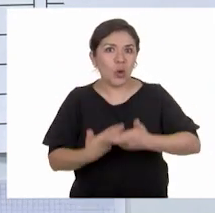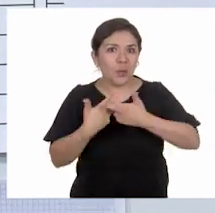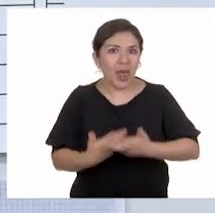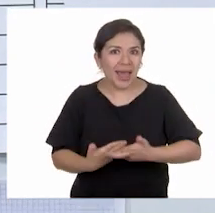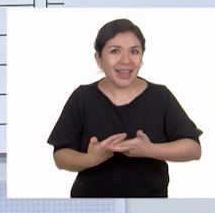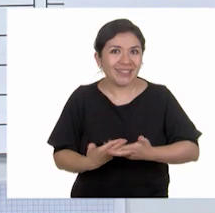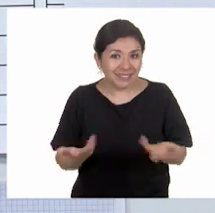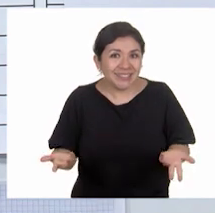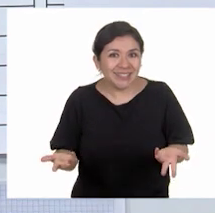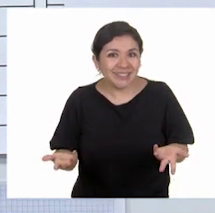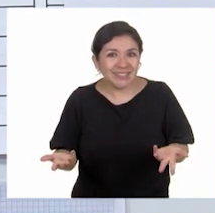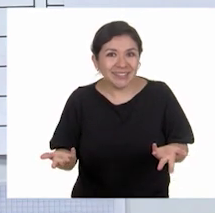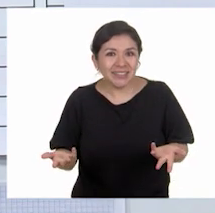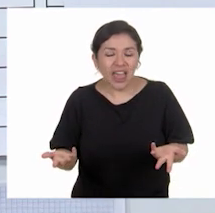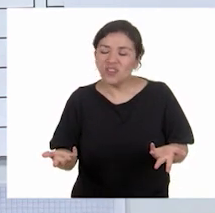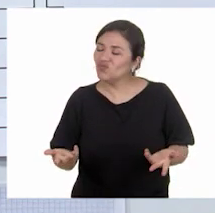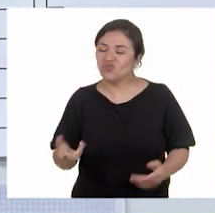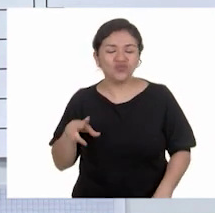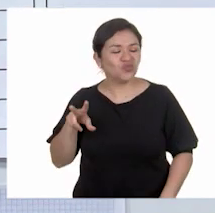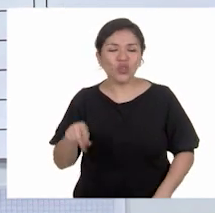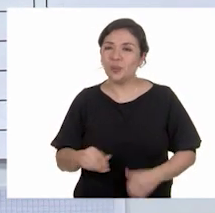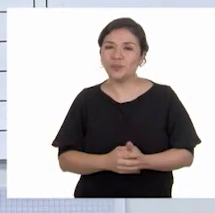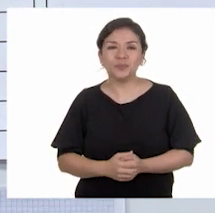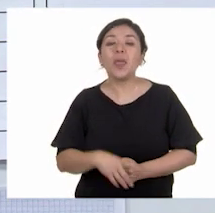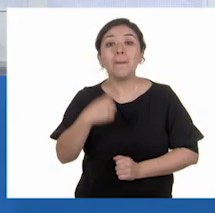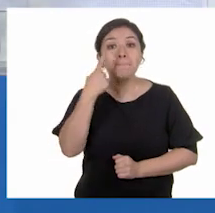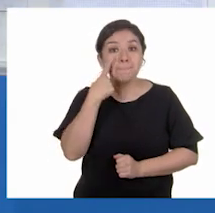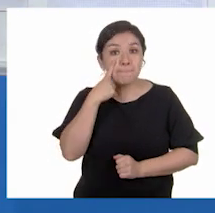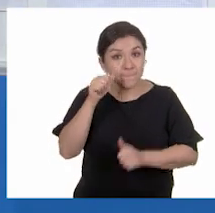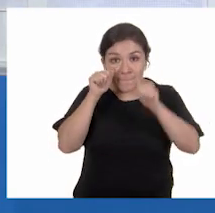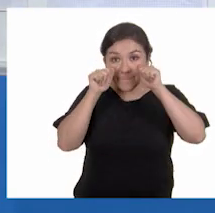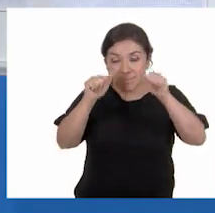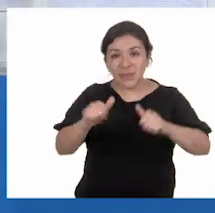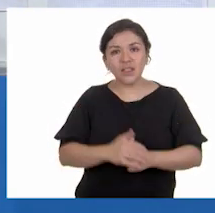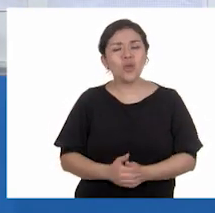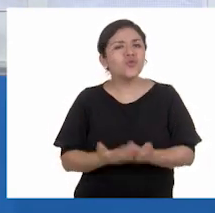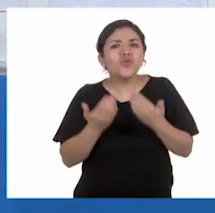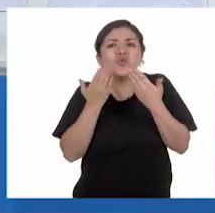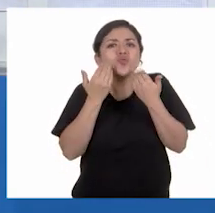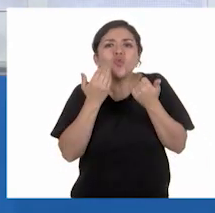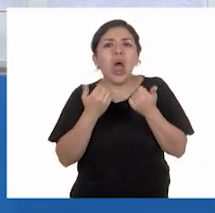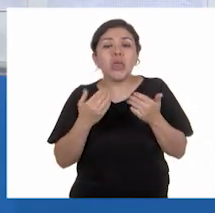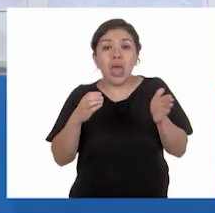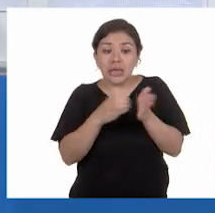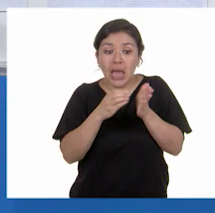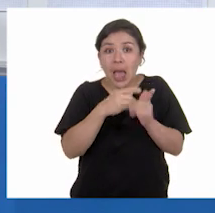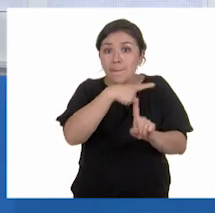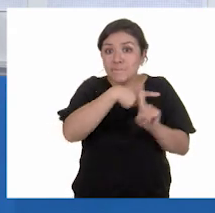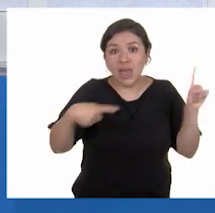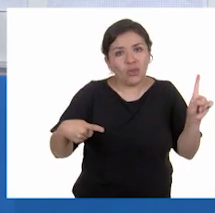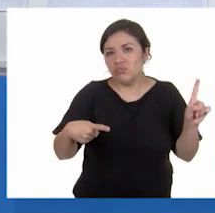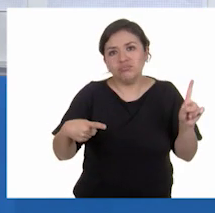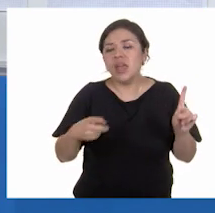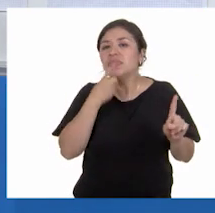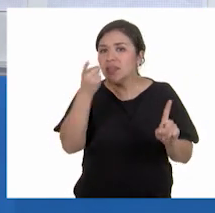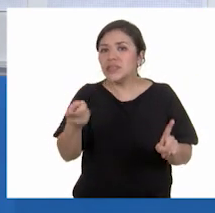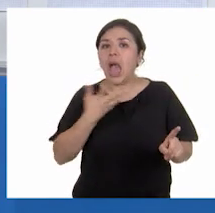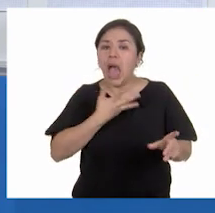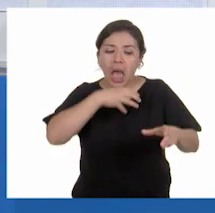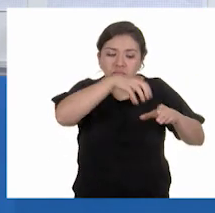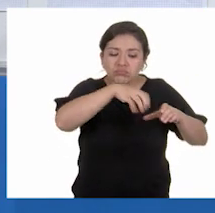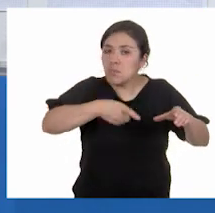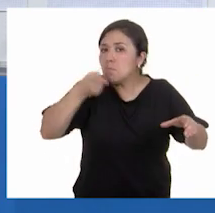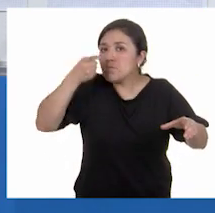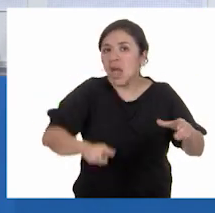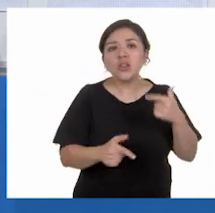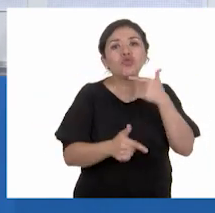¿No? No. Veamos. No hay medios recipientes, porque estamos hablando de un recipiente donde caben